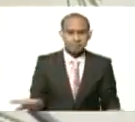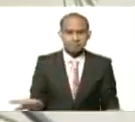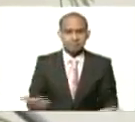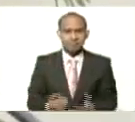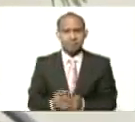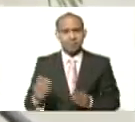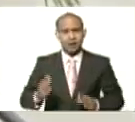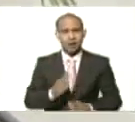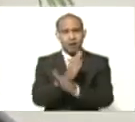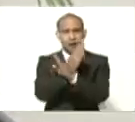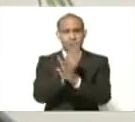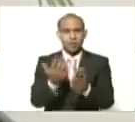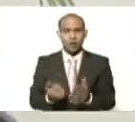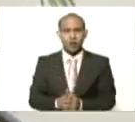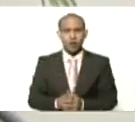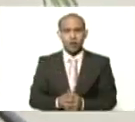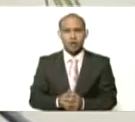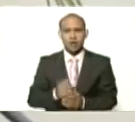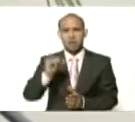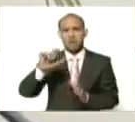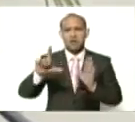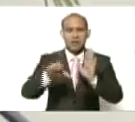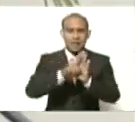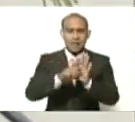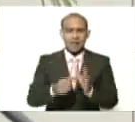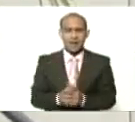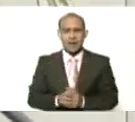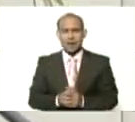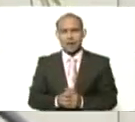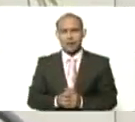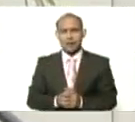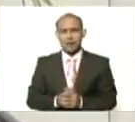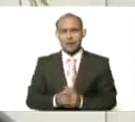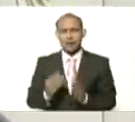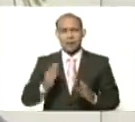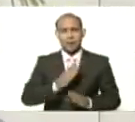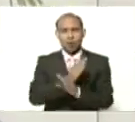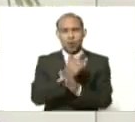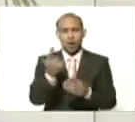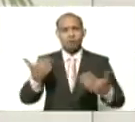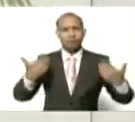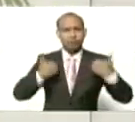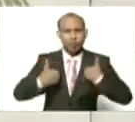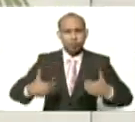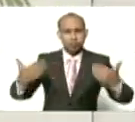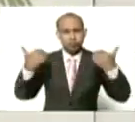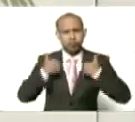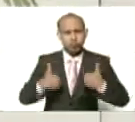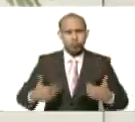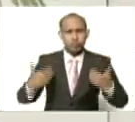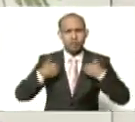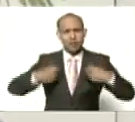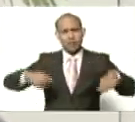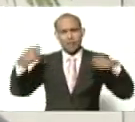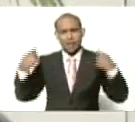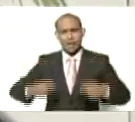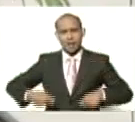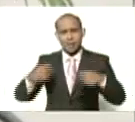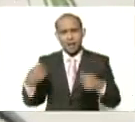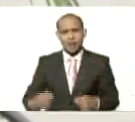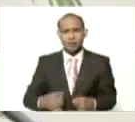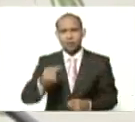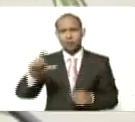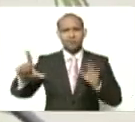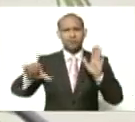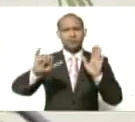el bloqueo es criminal, el bloqueo causa sufrimiento, el bloqueo constituye el delito de